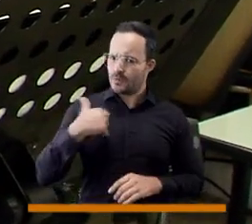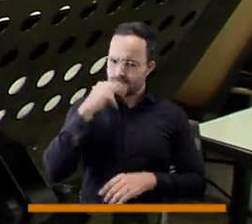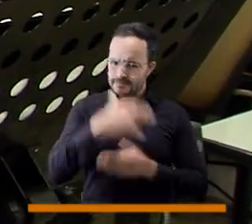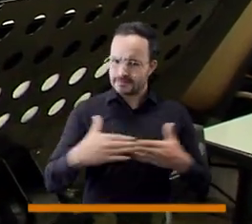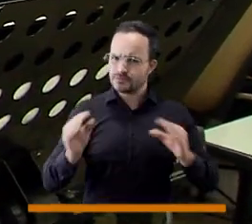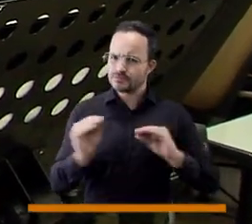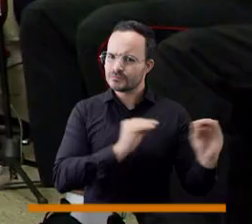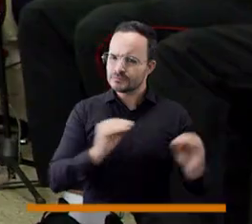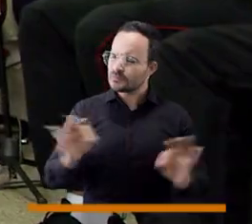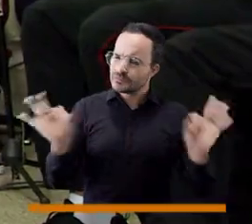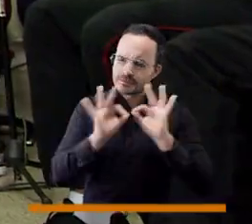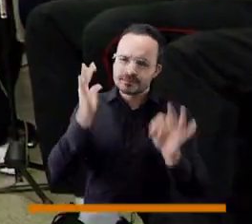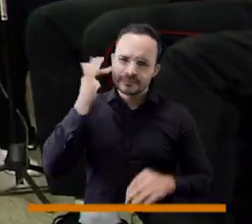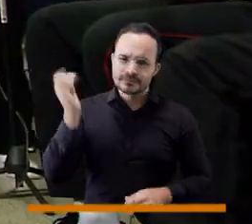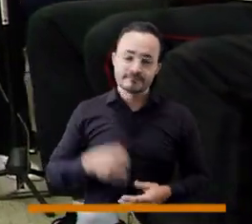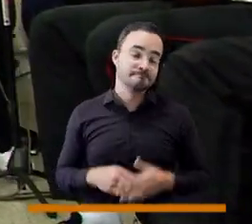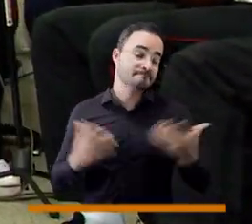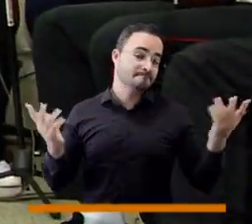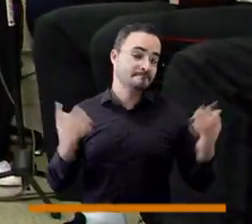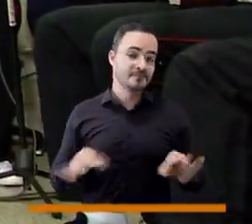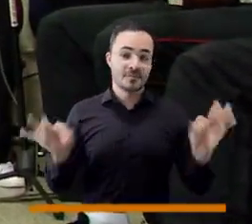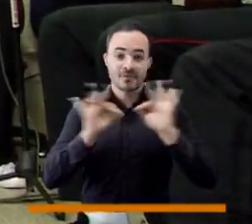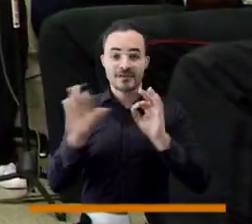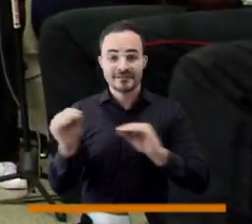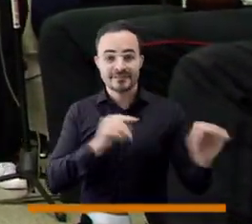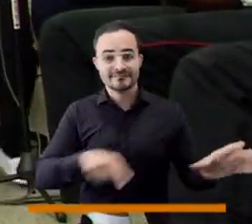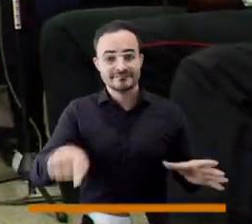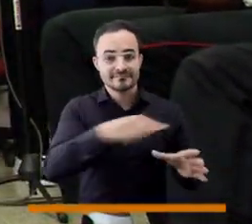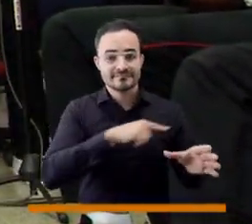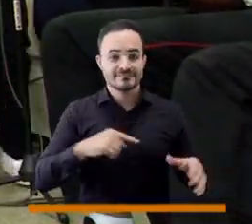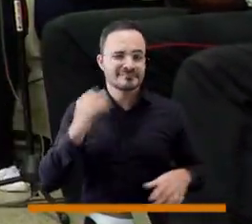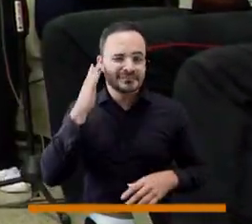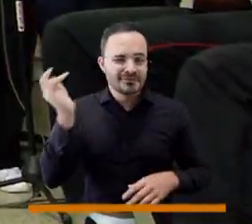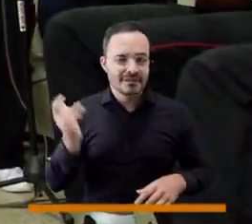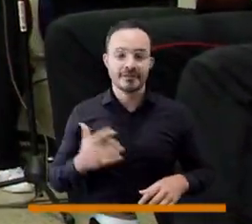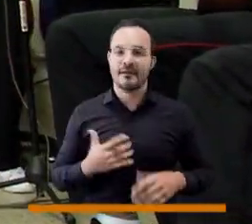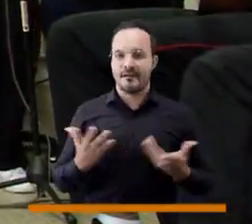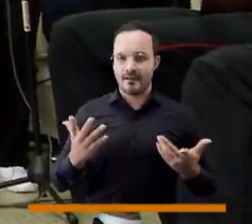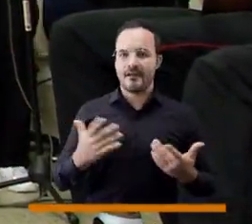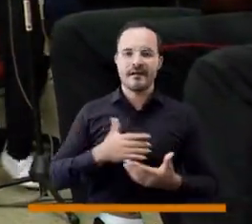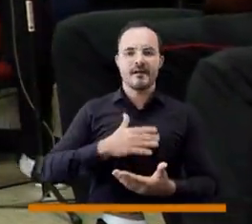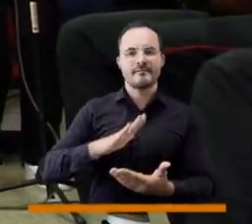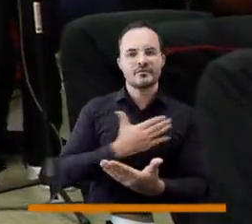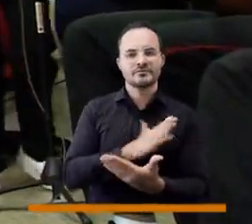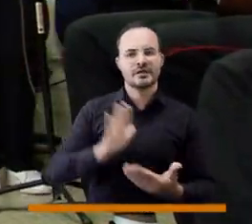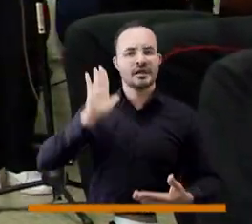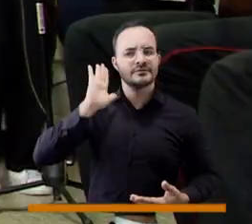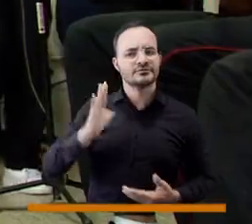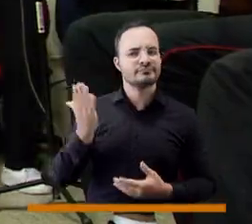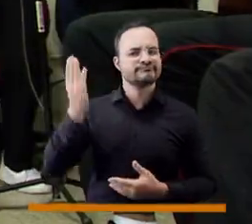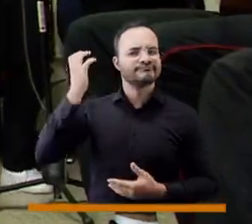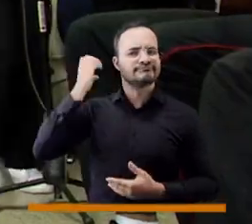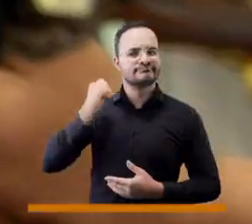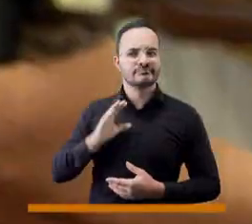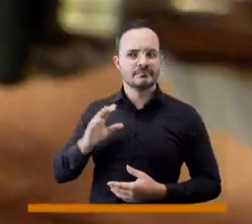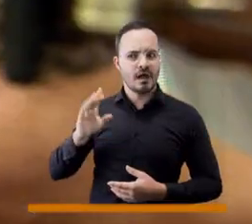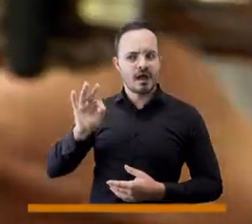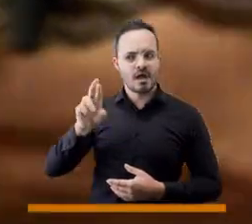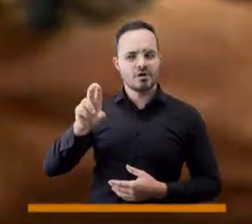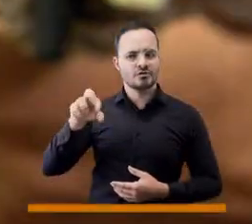la importancia de enseñarle a este tipo de música a estos chicos es que no se pierda la música tropical en nuestros